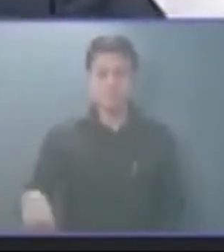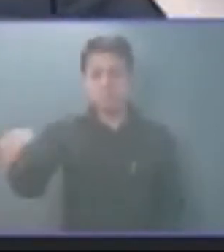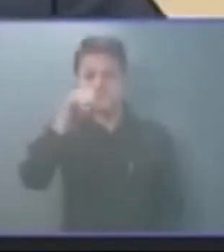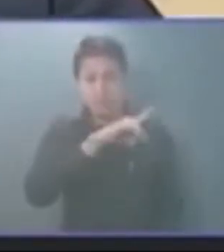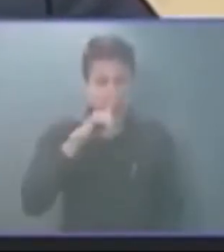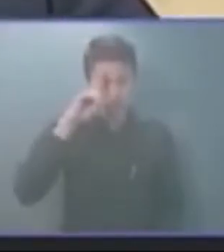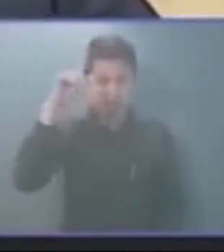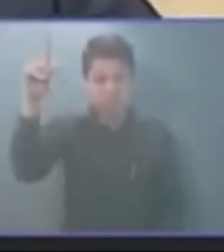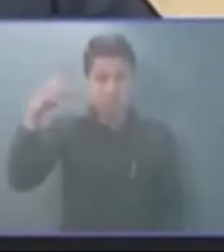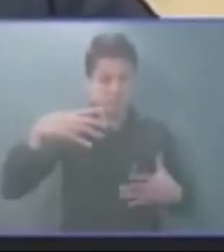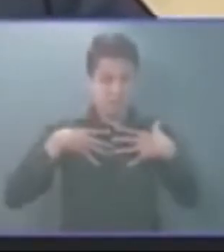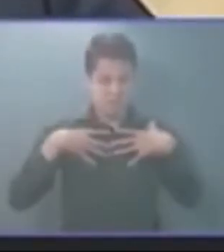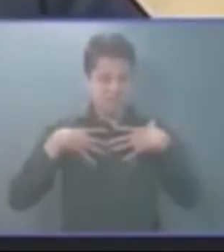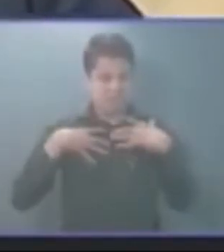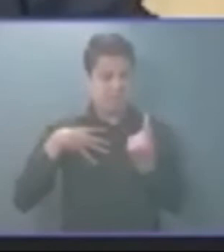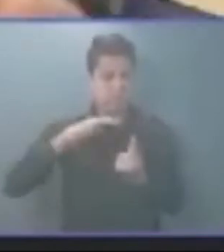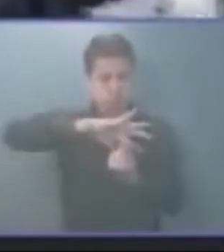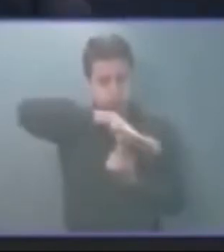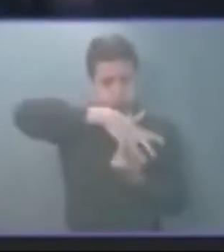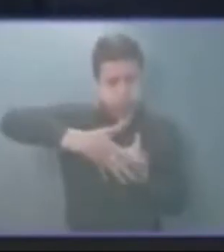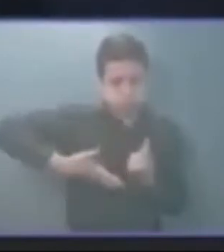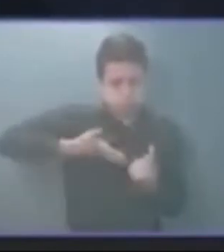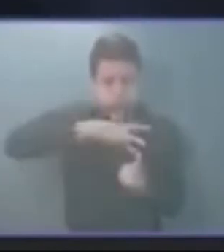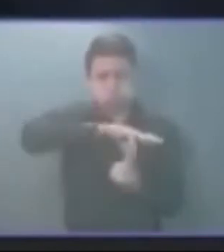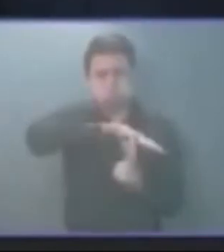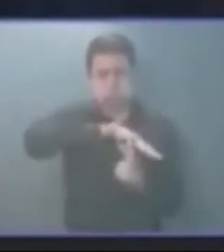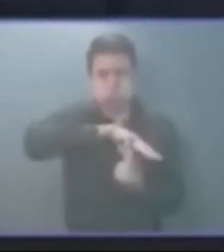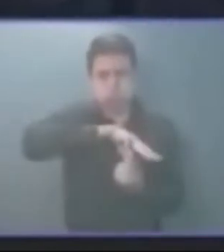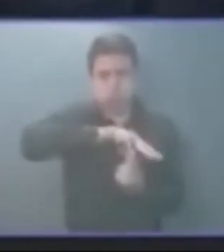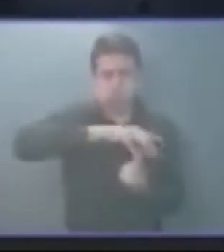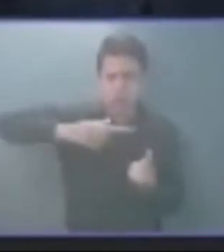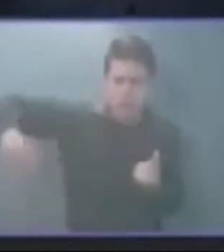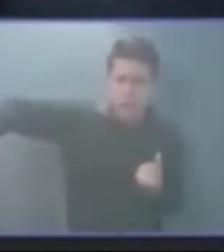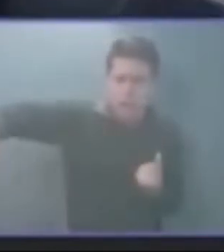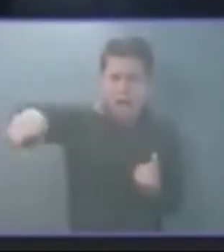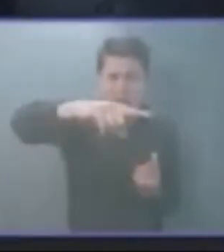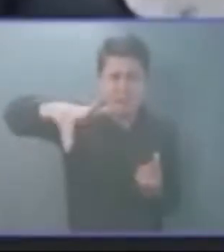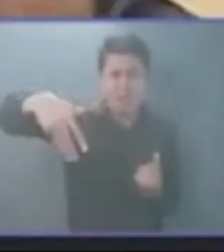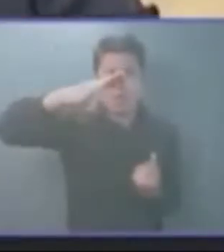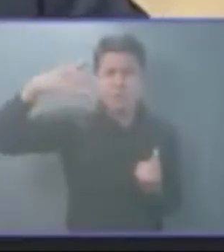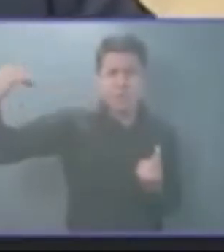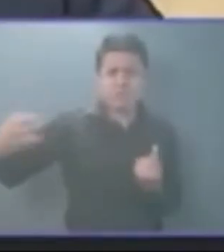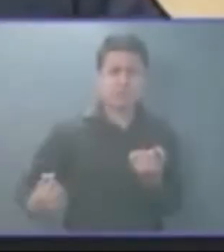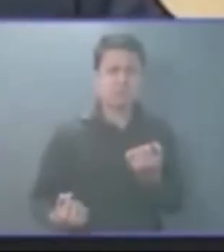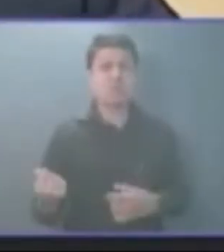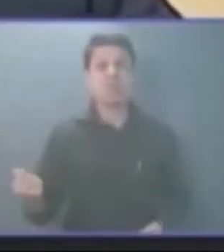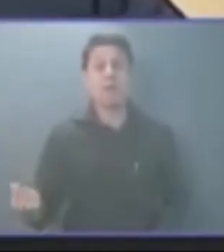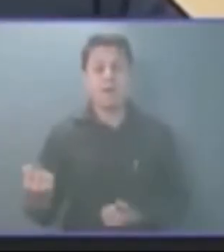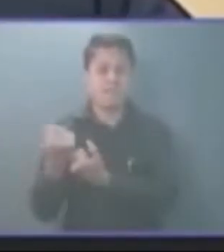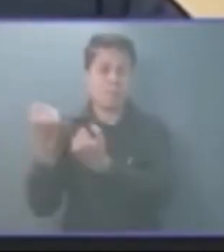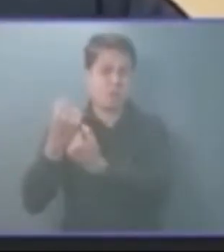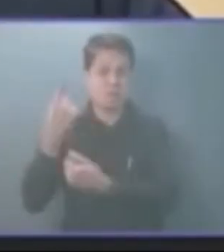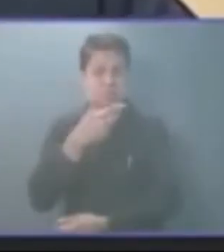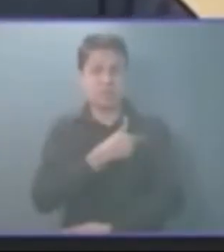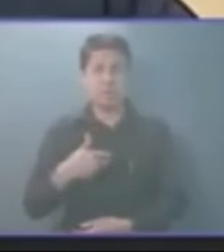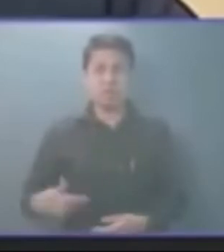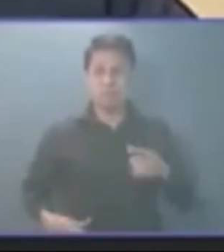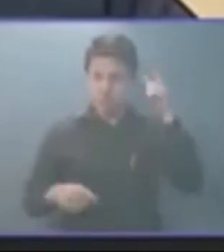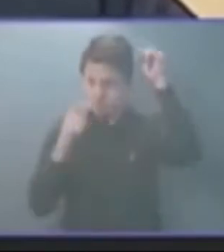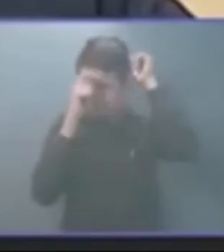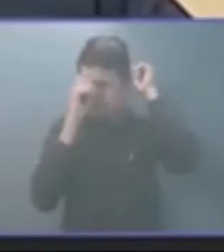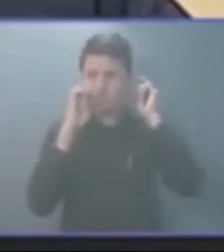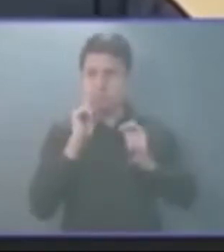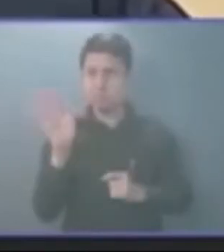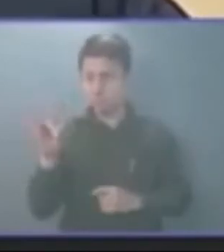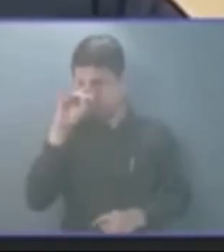viven, colegas, hay un país entero que apoya y respalda al presidente Bukele y a lo